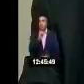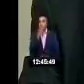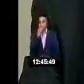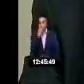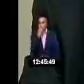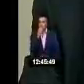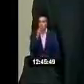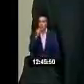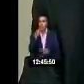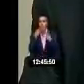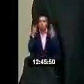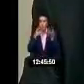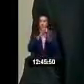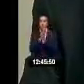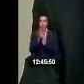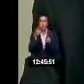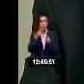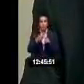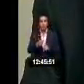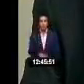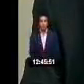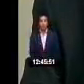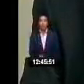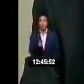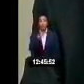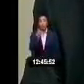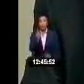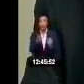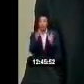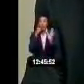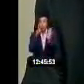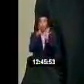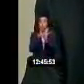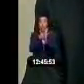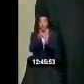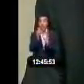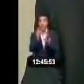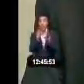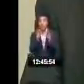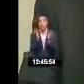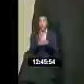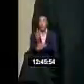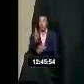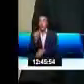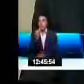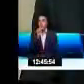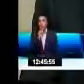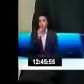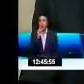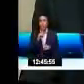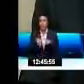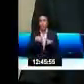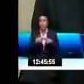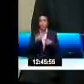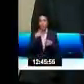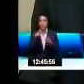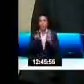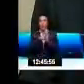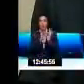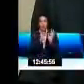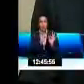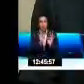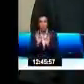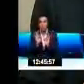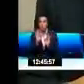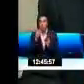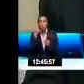que las dos partes, denunciantes y funcionarios, guarden confidencialidad hasta que se puedan establecer las vías jurídicas en las que